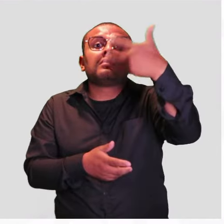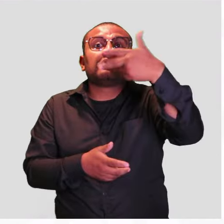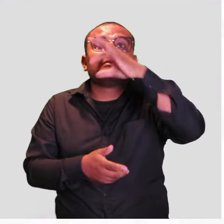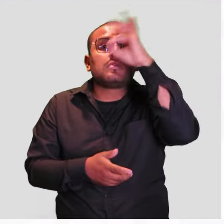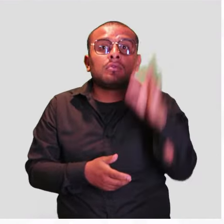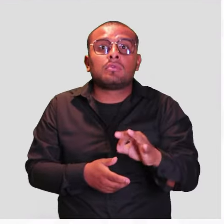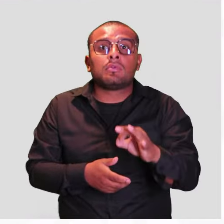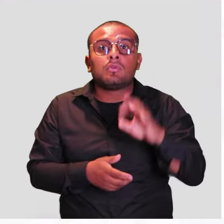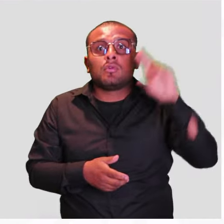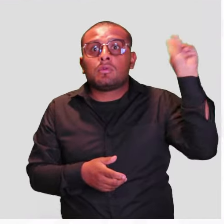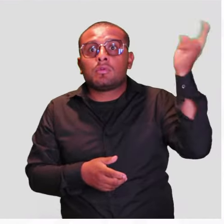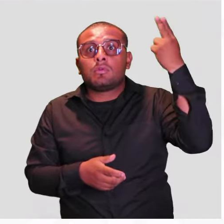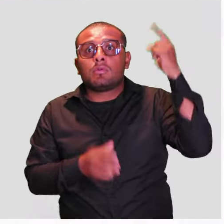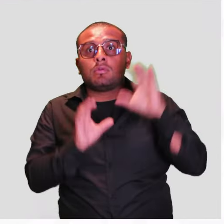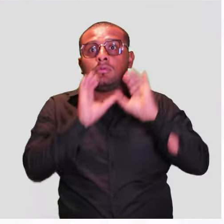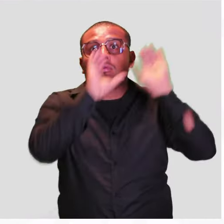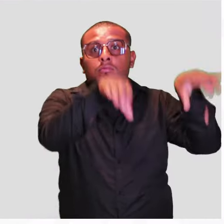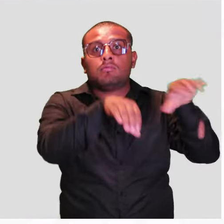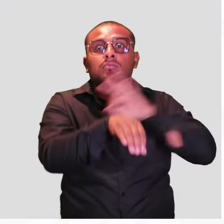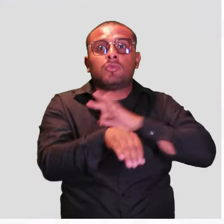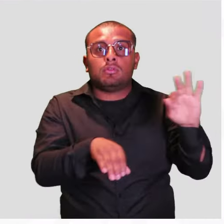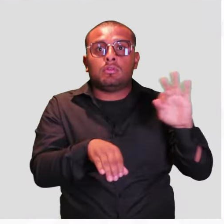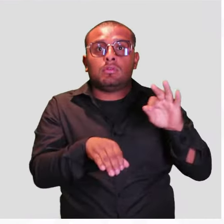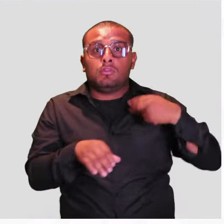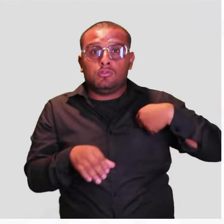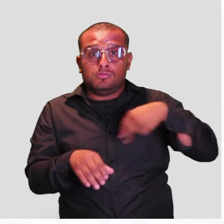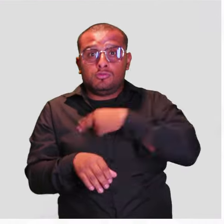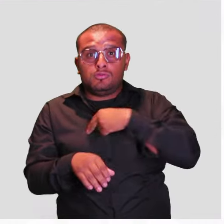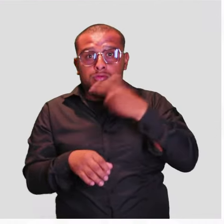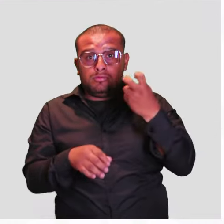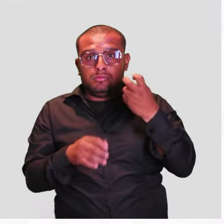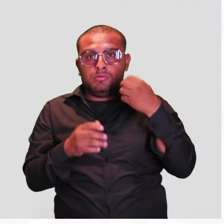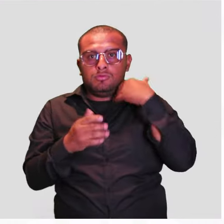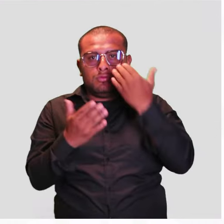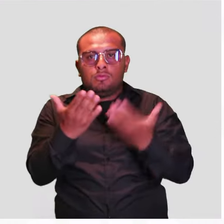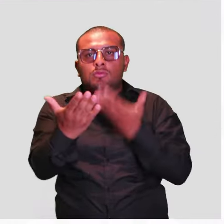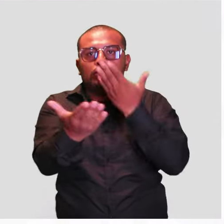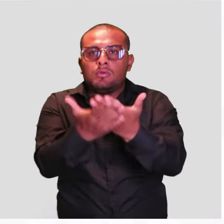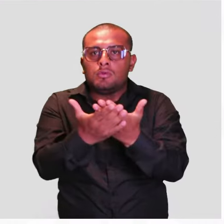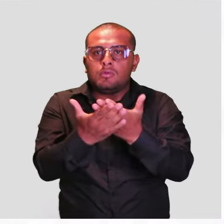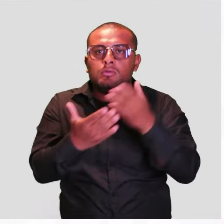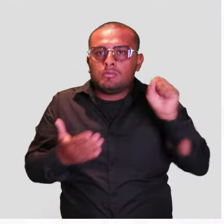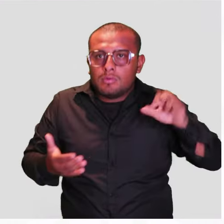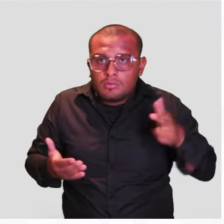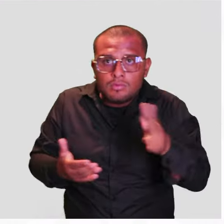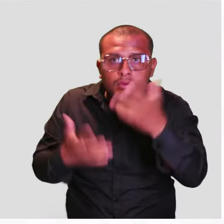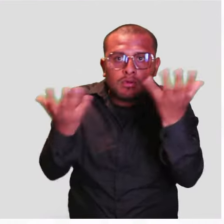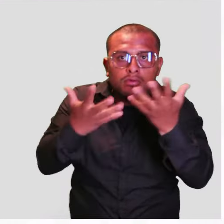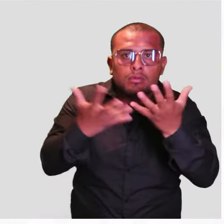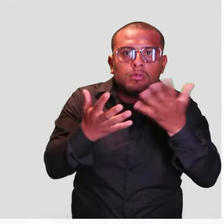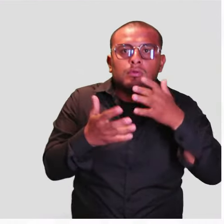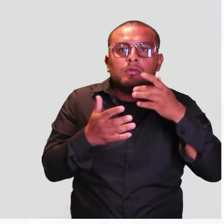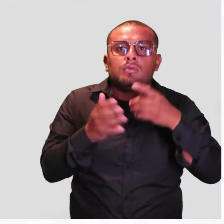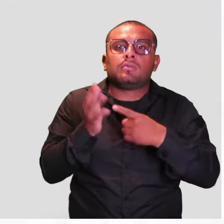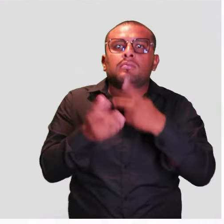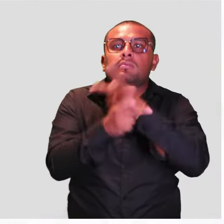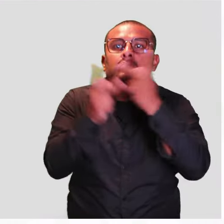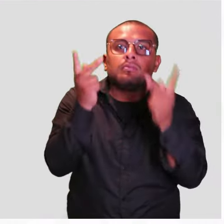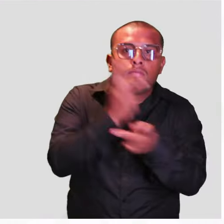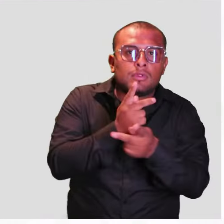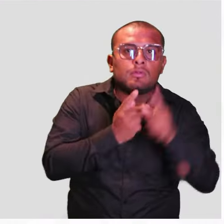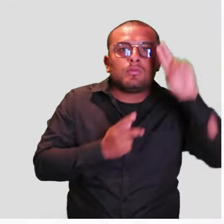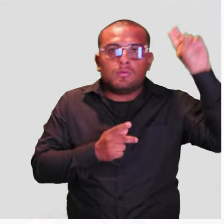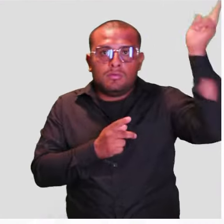le presentamos una propuesta para que en San Juan del Río se haga una preparatoria UAC. Al mismo